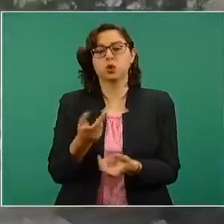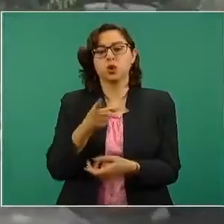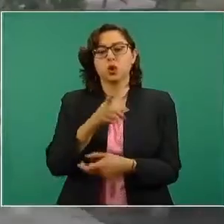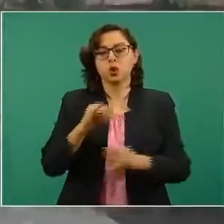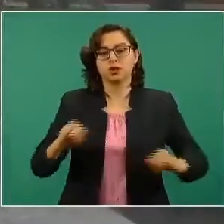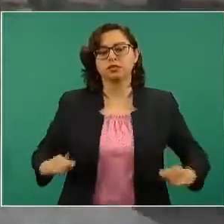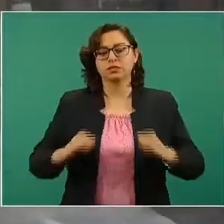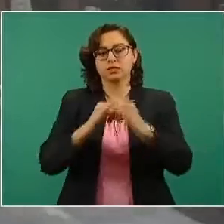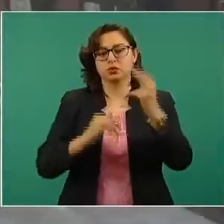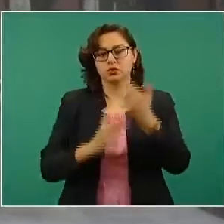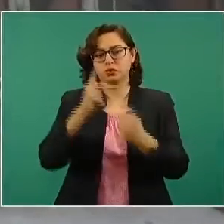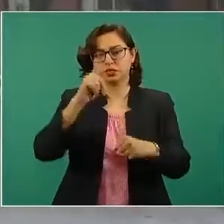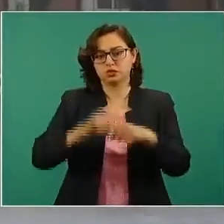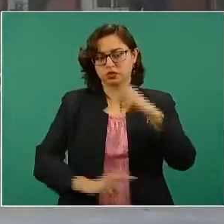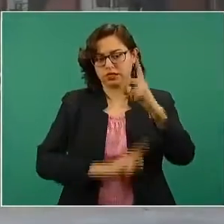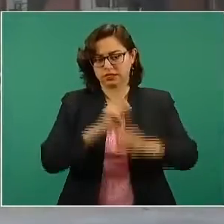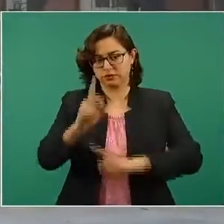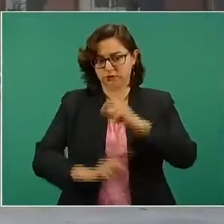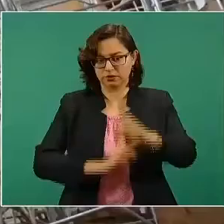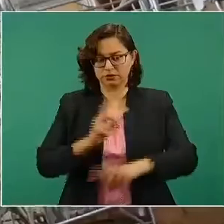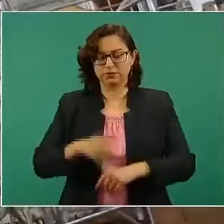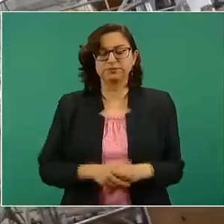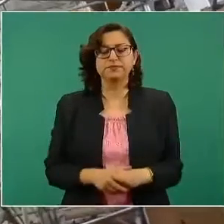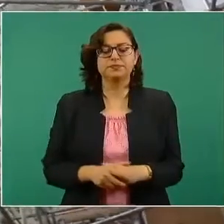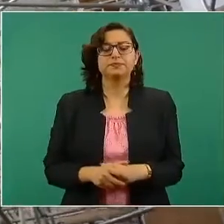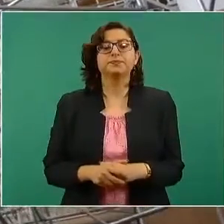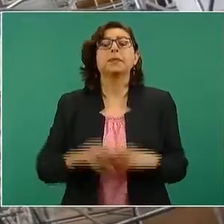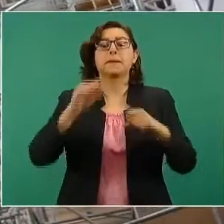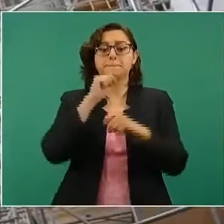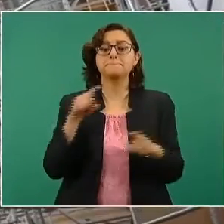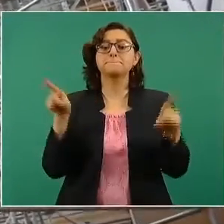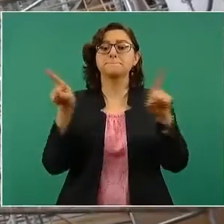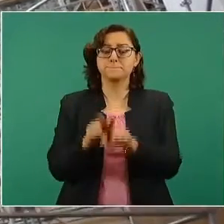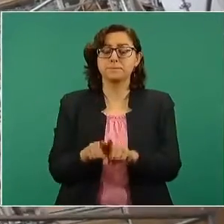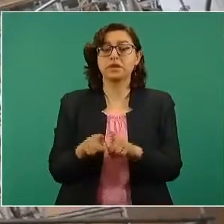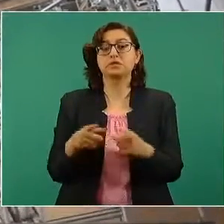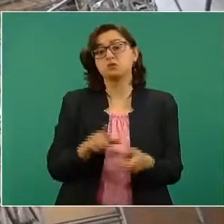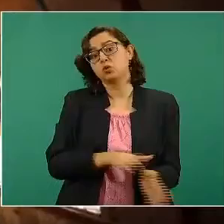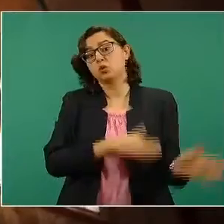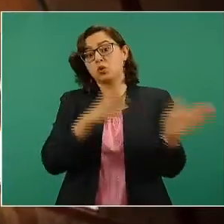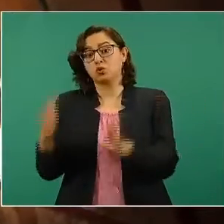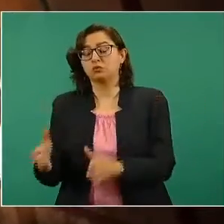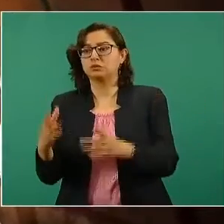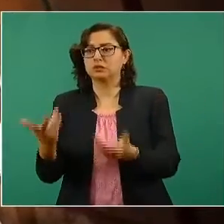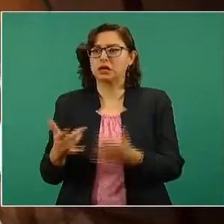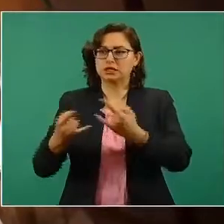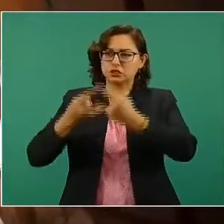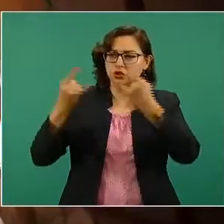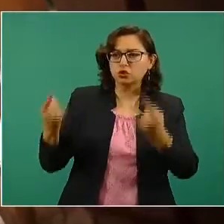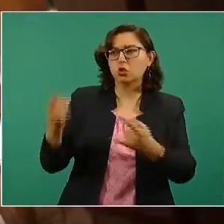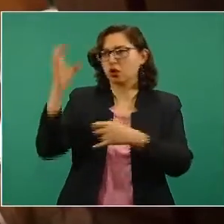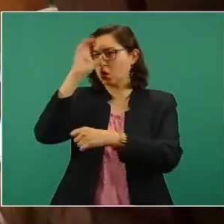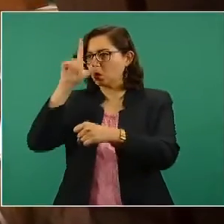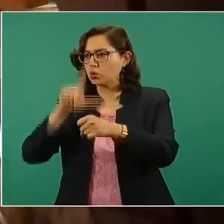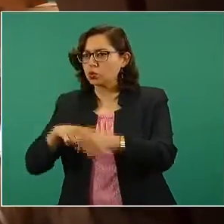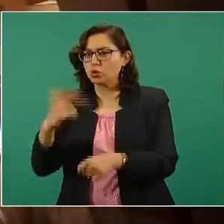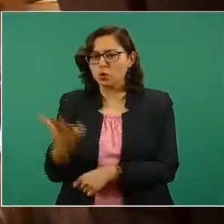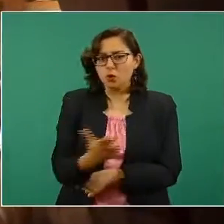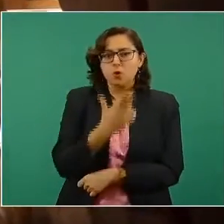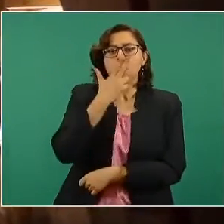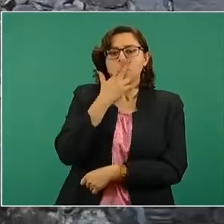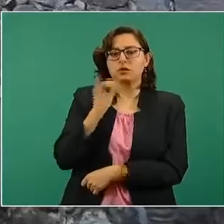la Infraestructura Física Educativa. Para la restauración de inmuebles con valor patrimonial, a cargo del Instituto Nacional de